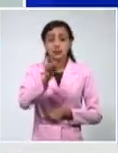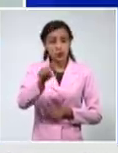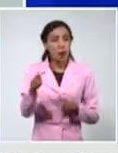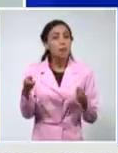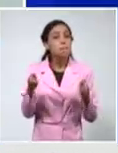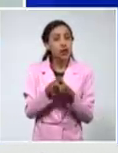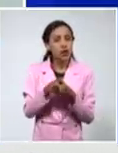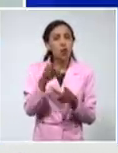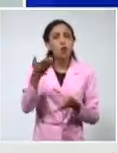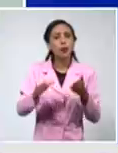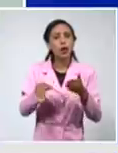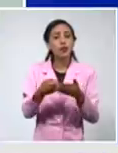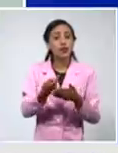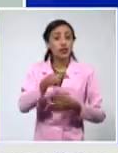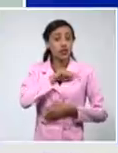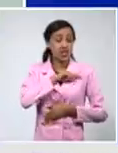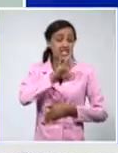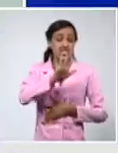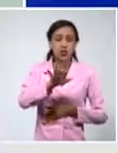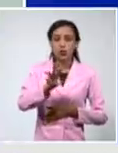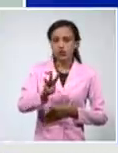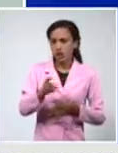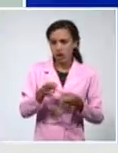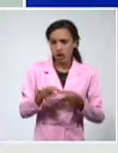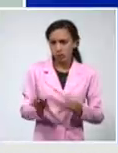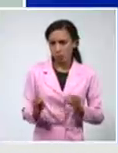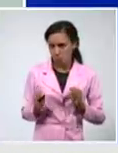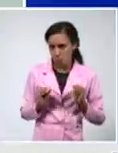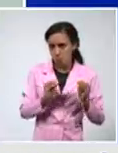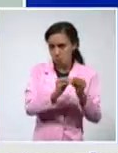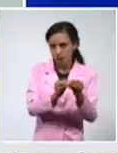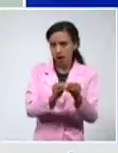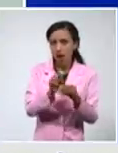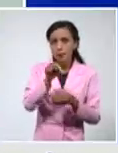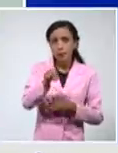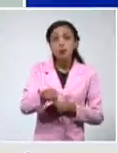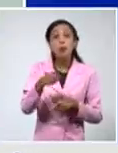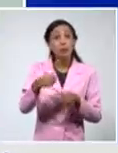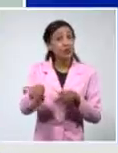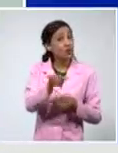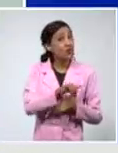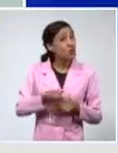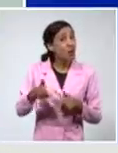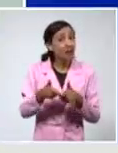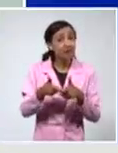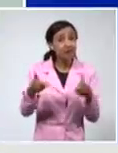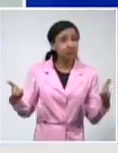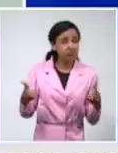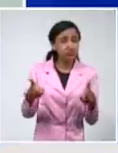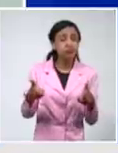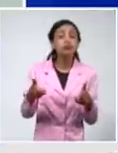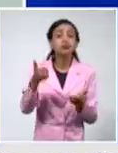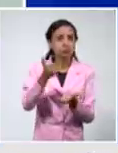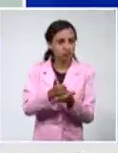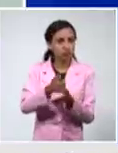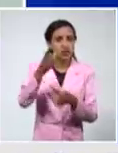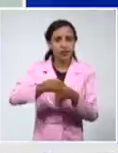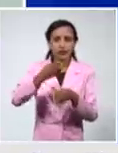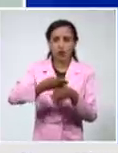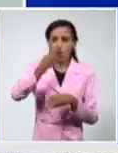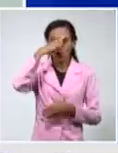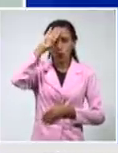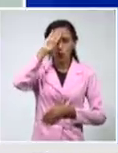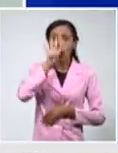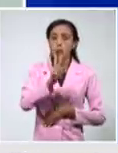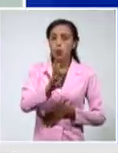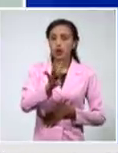tuvieron 53 autóctonos, pero es elevado. Santiago Cabecera 41,